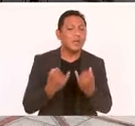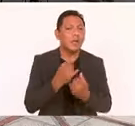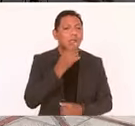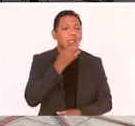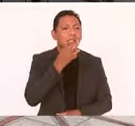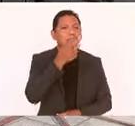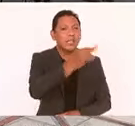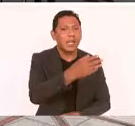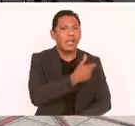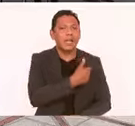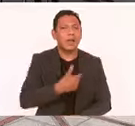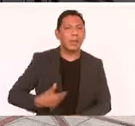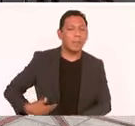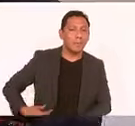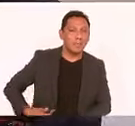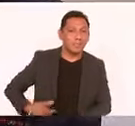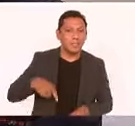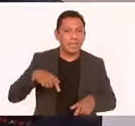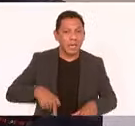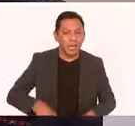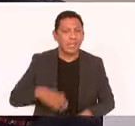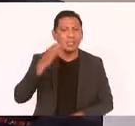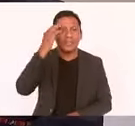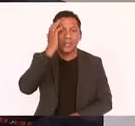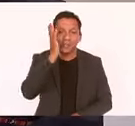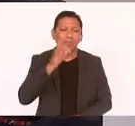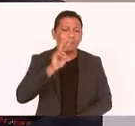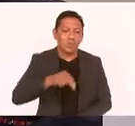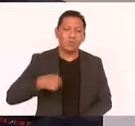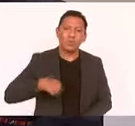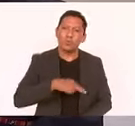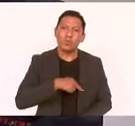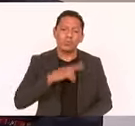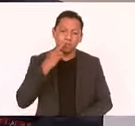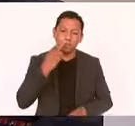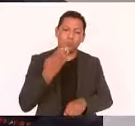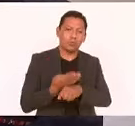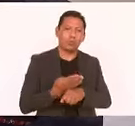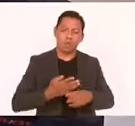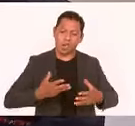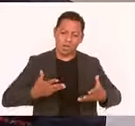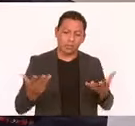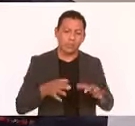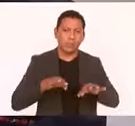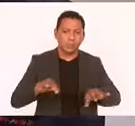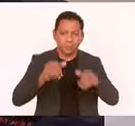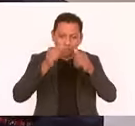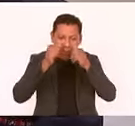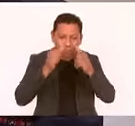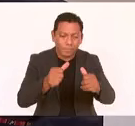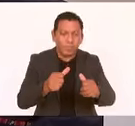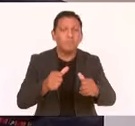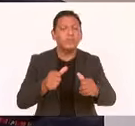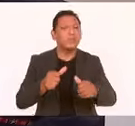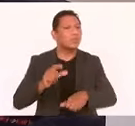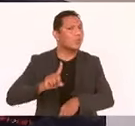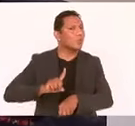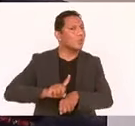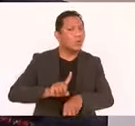la presidenta Jerónima que estamos muy comprometidos en esta tarea y que recibimos todos los